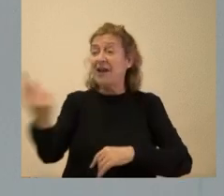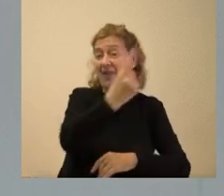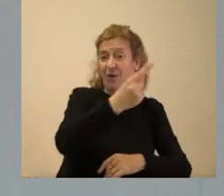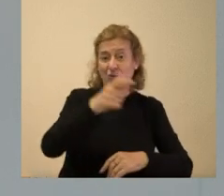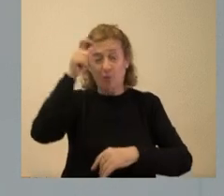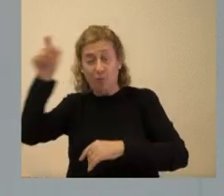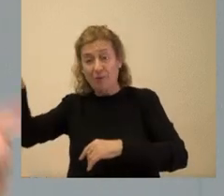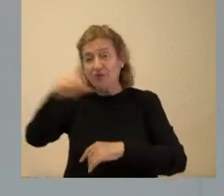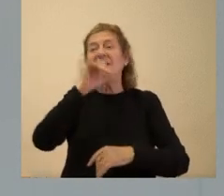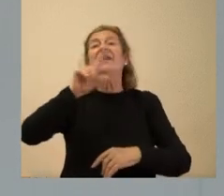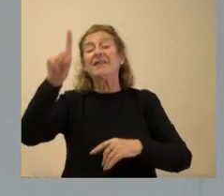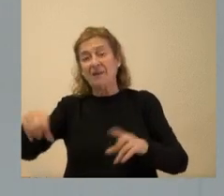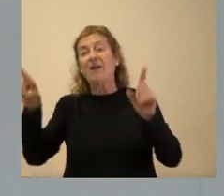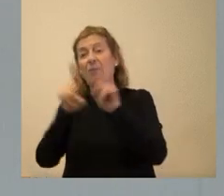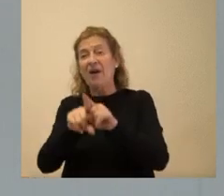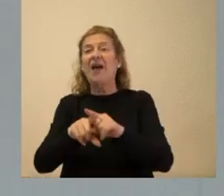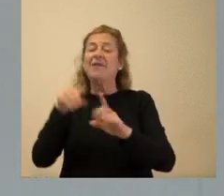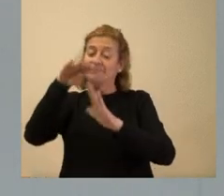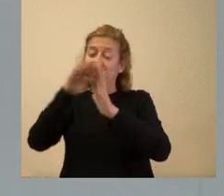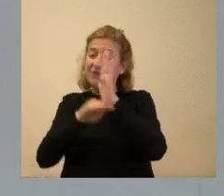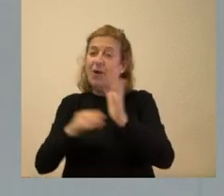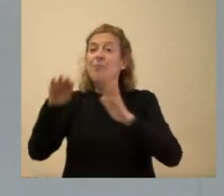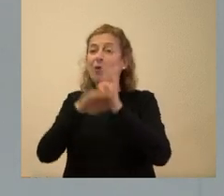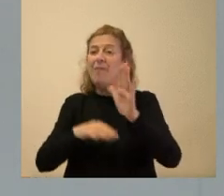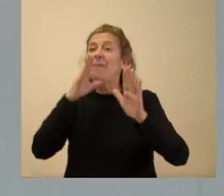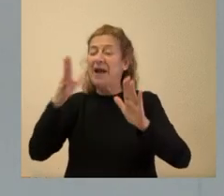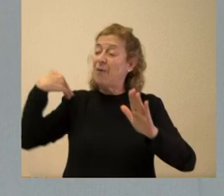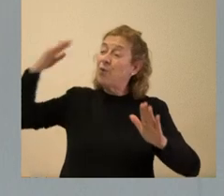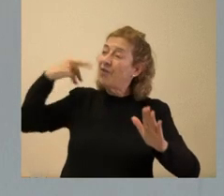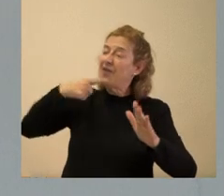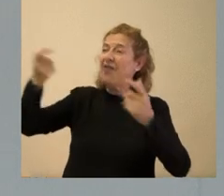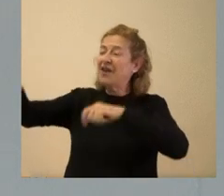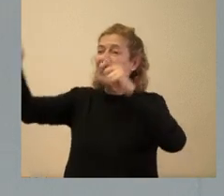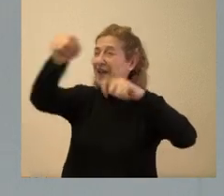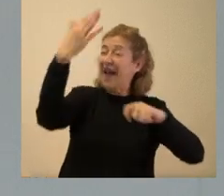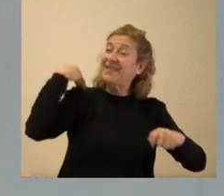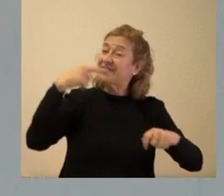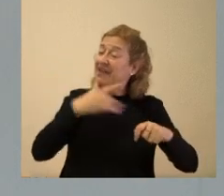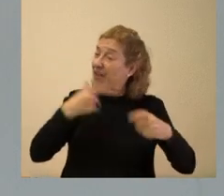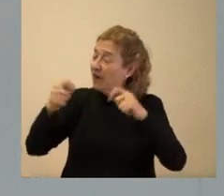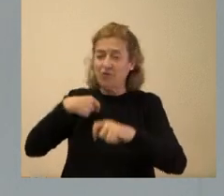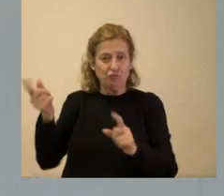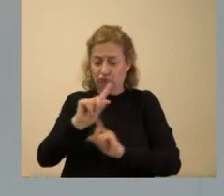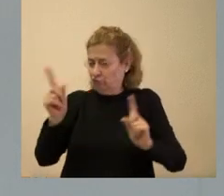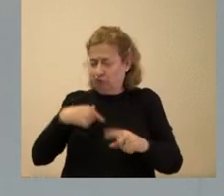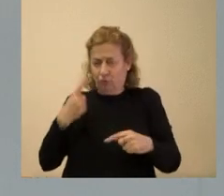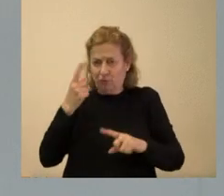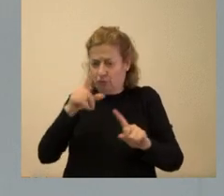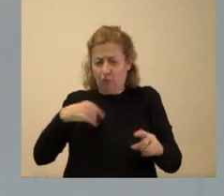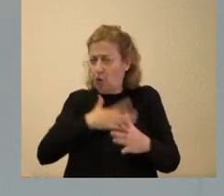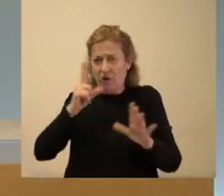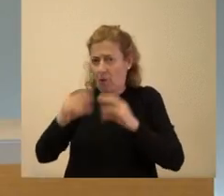una actuación programada como la que existía para el cierre de los voluntarios locales que nosotros ni contemplamos ni abordamos ni tenía